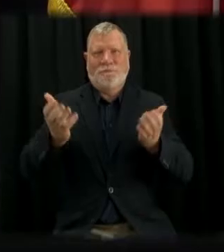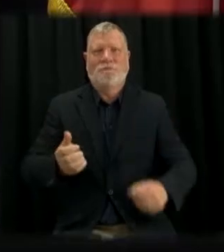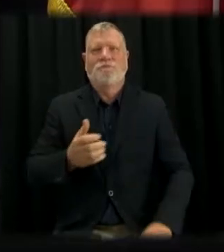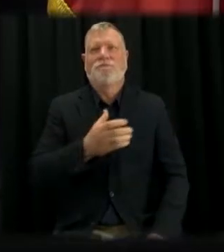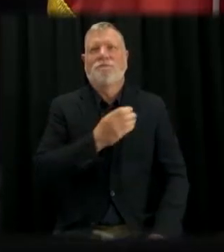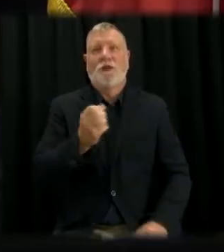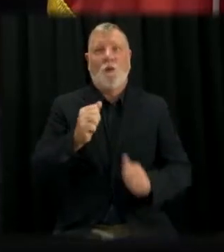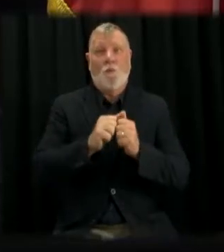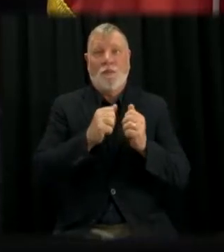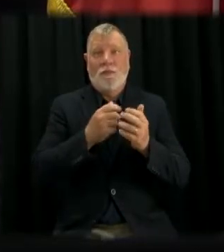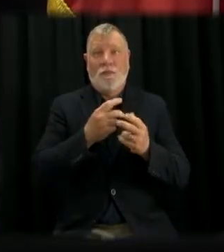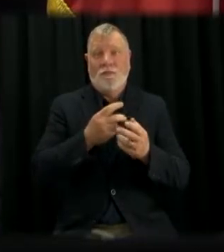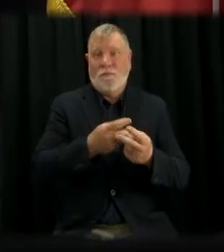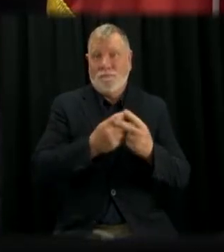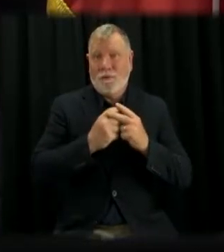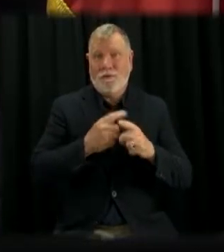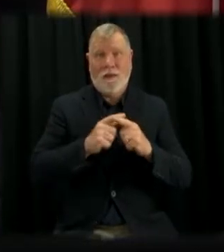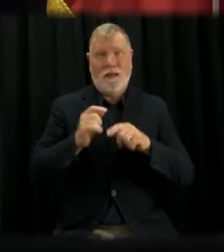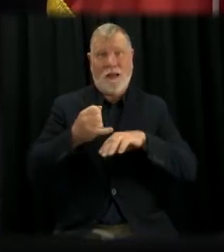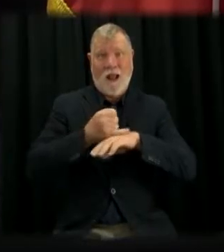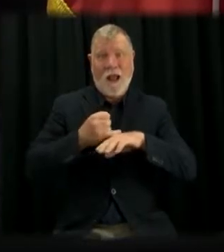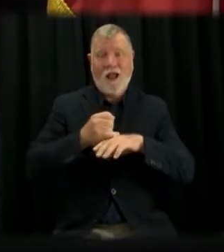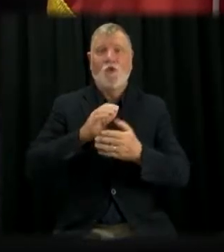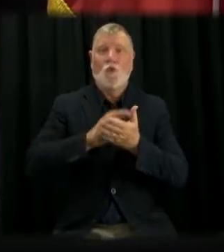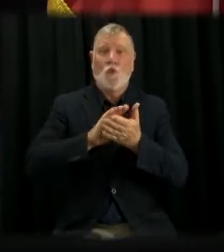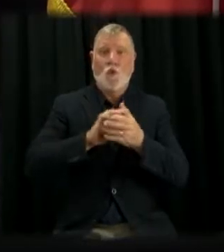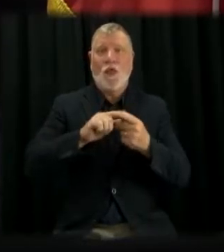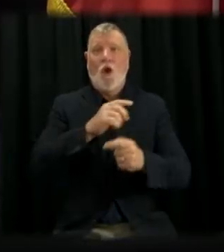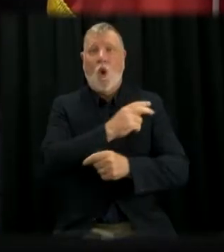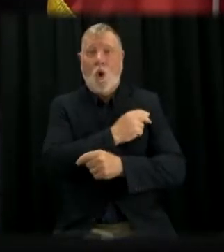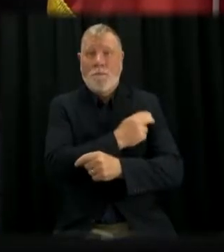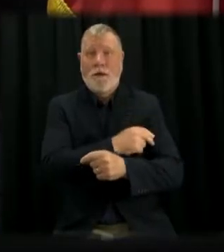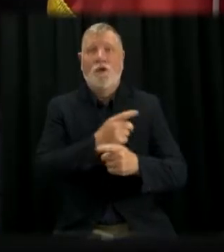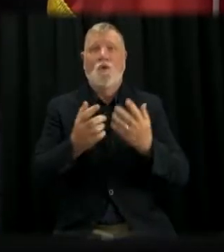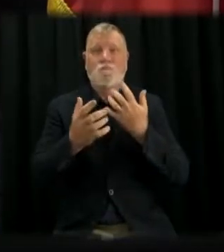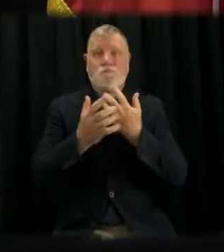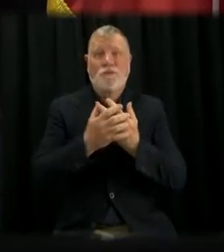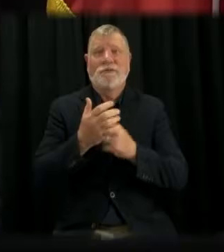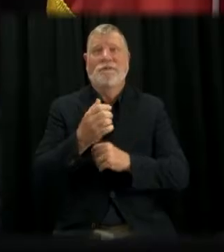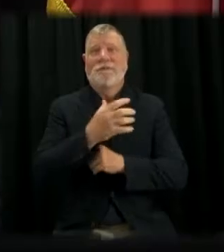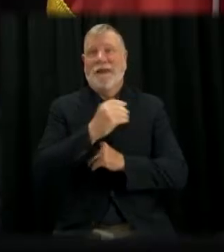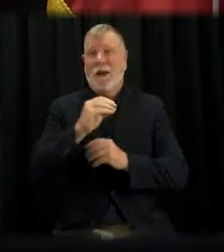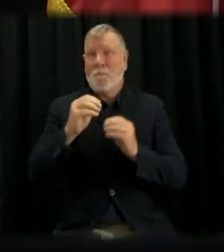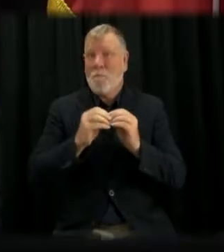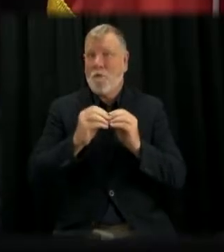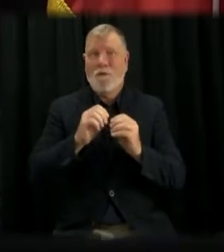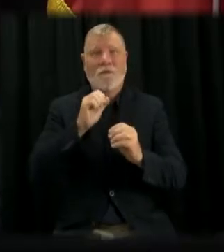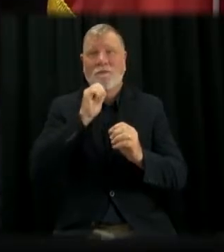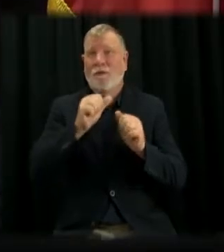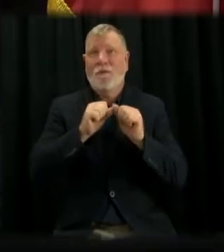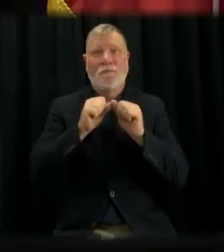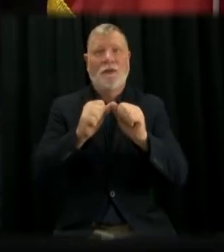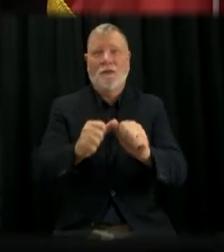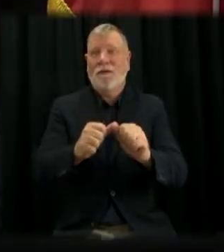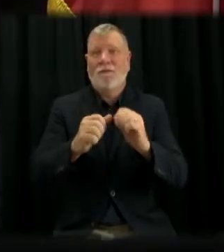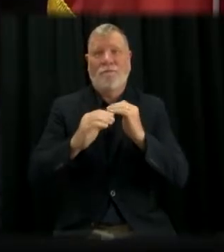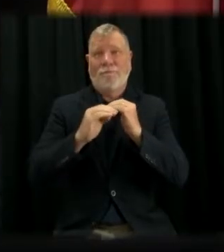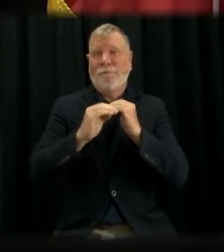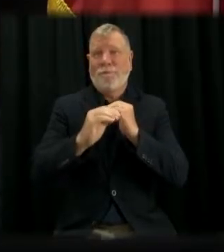en unos préstamos excesivos. La infraestructura en nuestra isla, las escuelas, los hospitales, las prisiones y más no